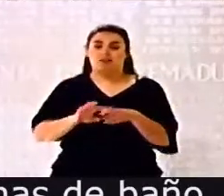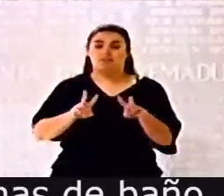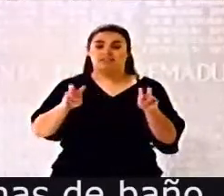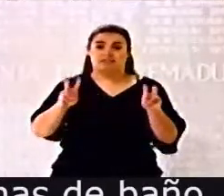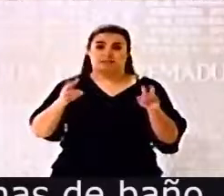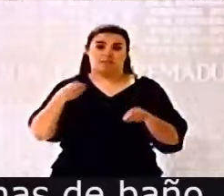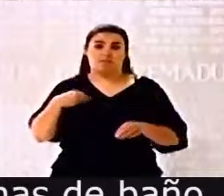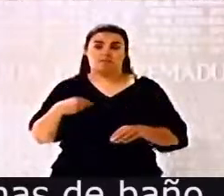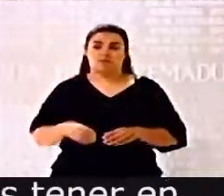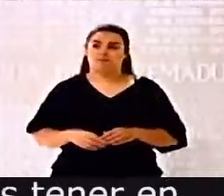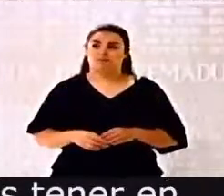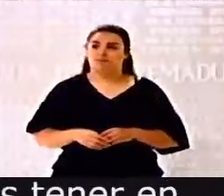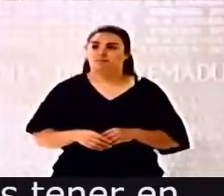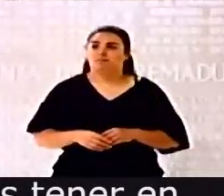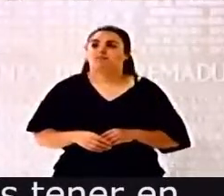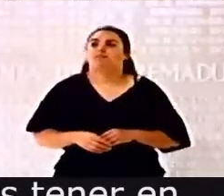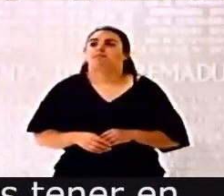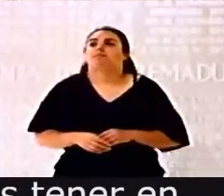este tema.